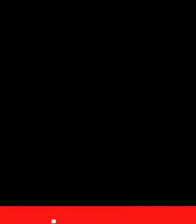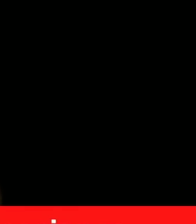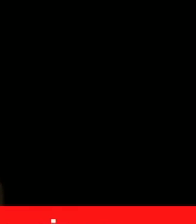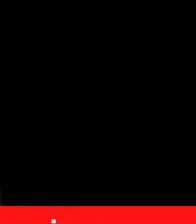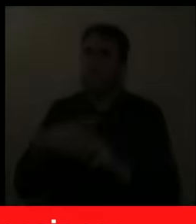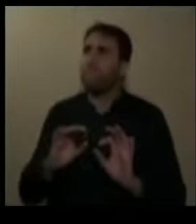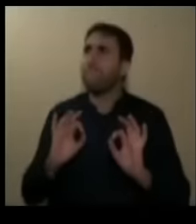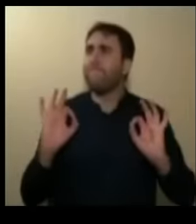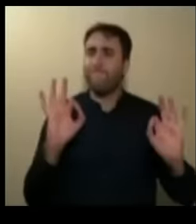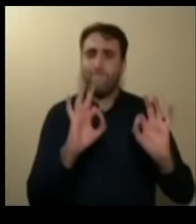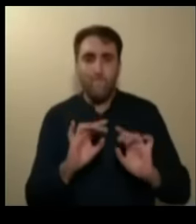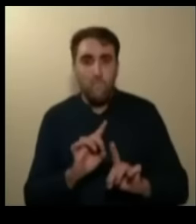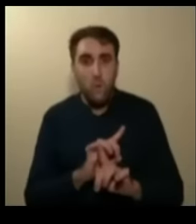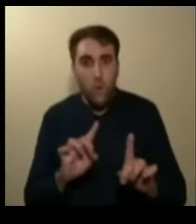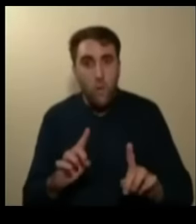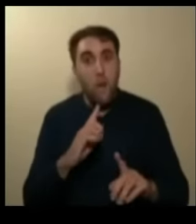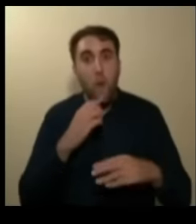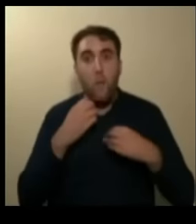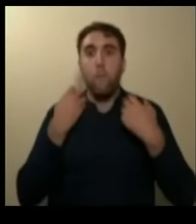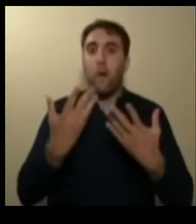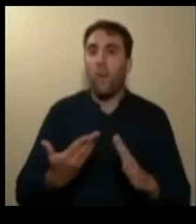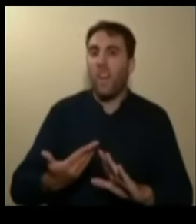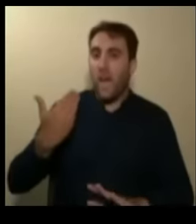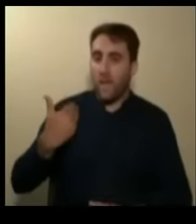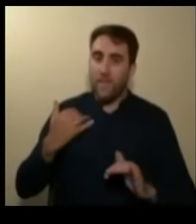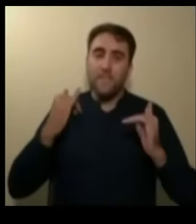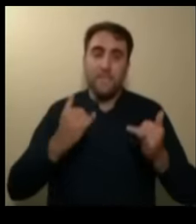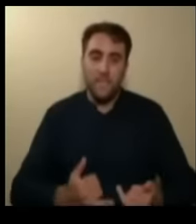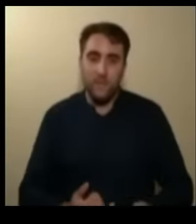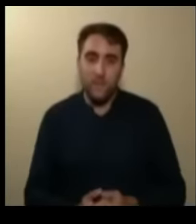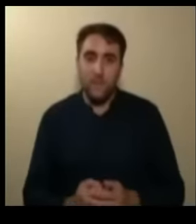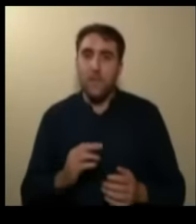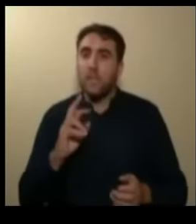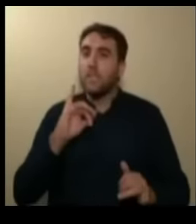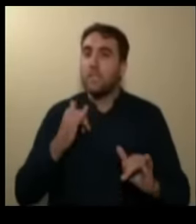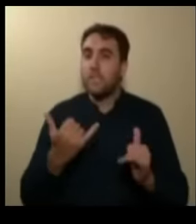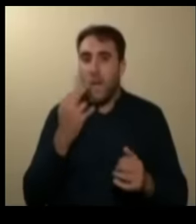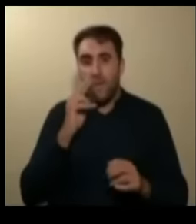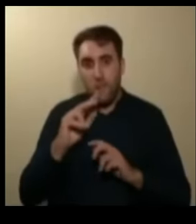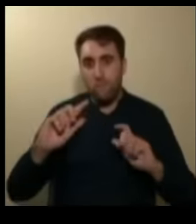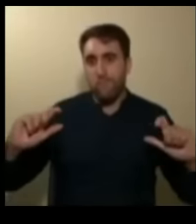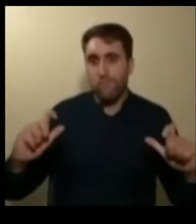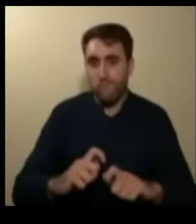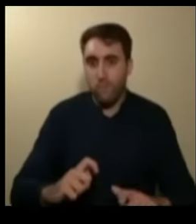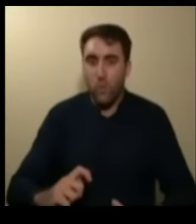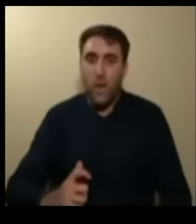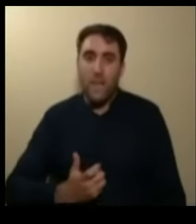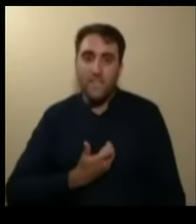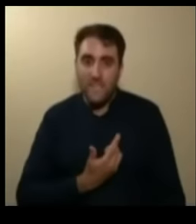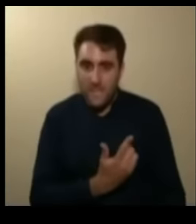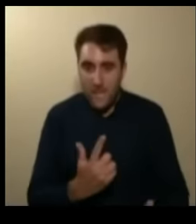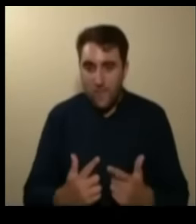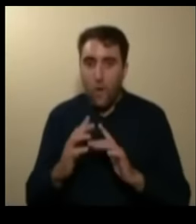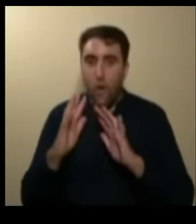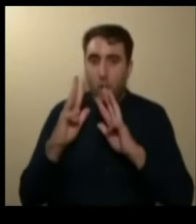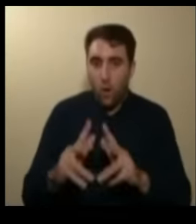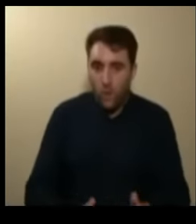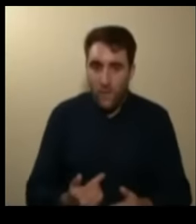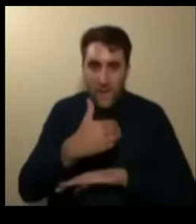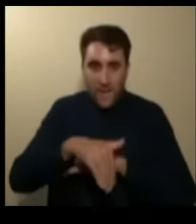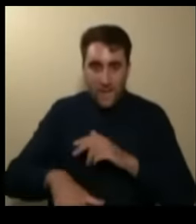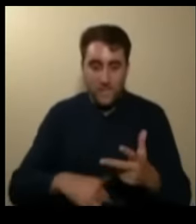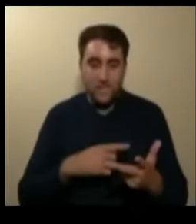está muchísimo mejor que hace un tiempo atrás. Y se han logrado reducciones en los homicidios, en los hurtos, en las rapiñas,